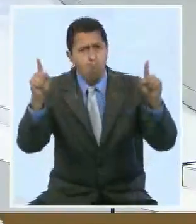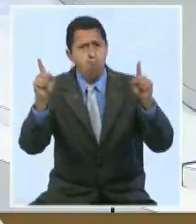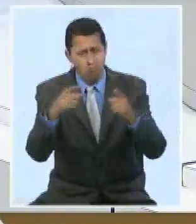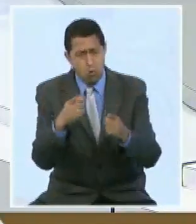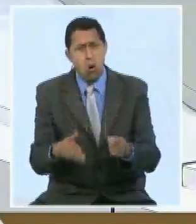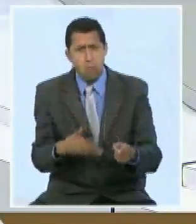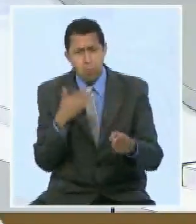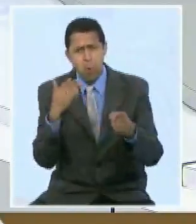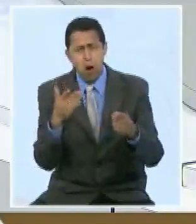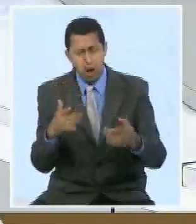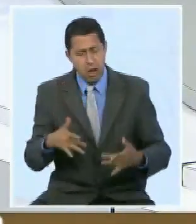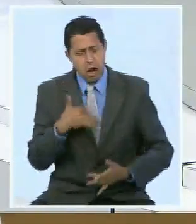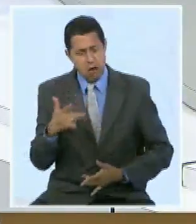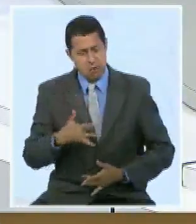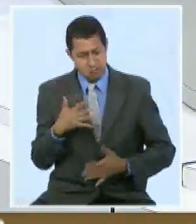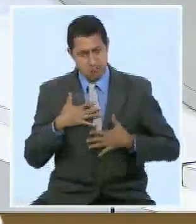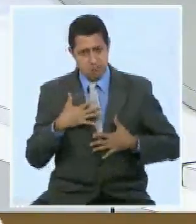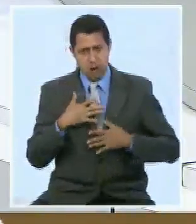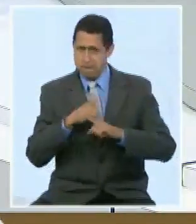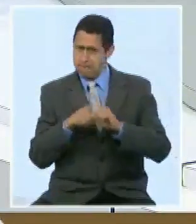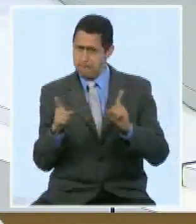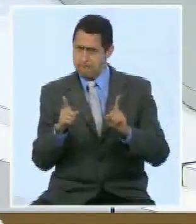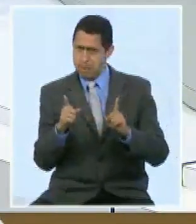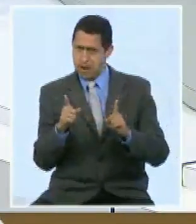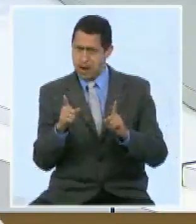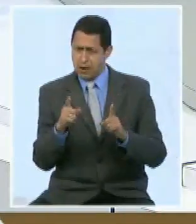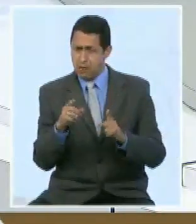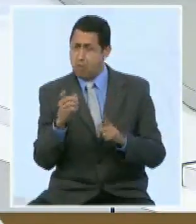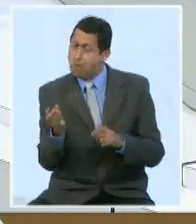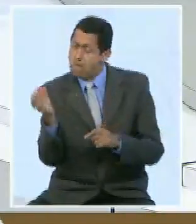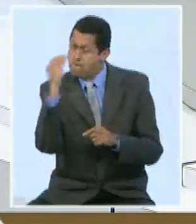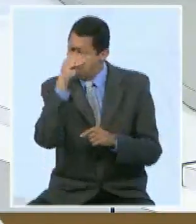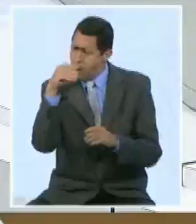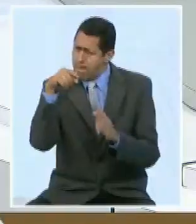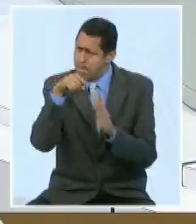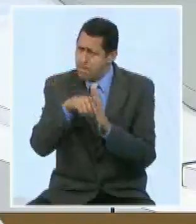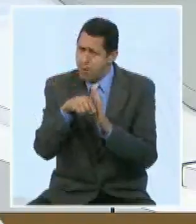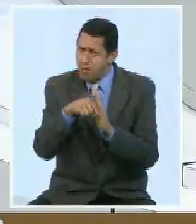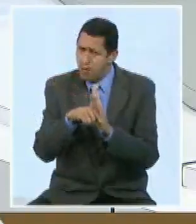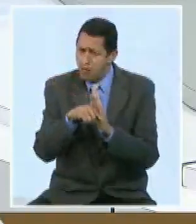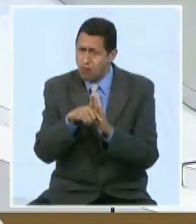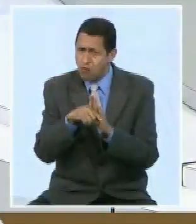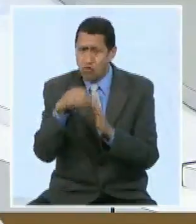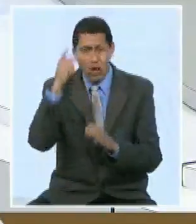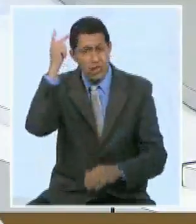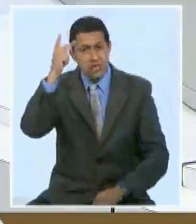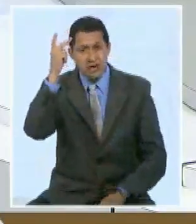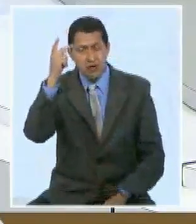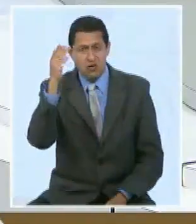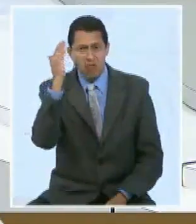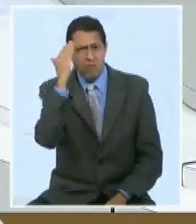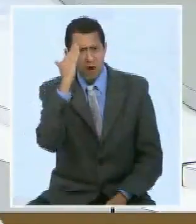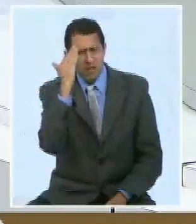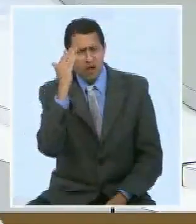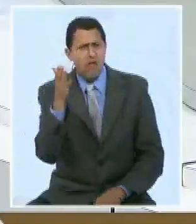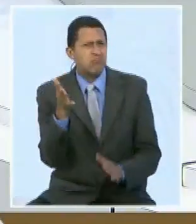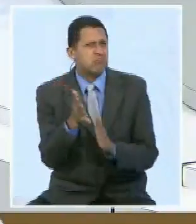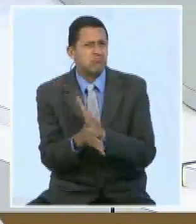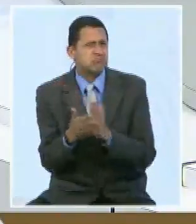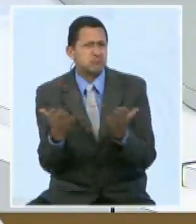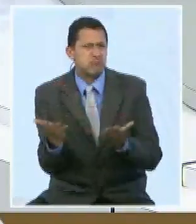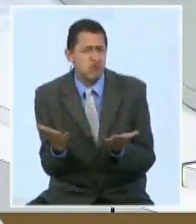en nuestro estado de ánimo sin embargo sus efectos van mucho más allá de la forma psicológica vamos a conocer a continuación